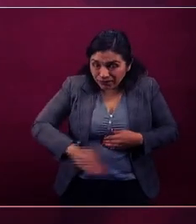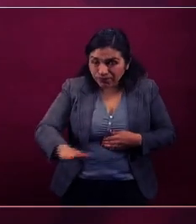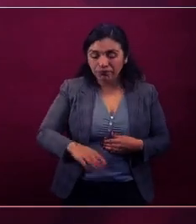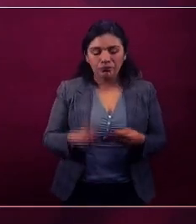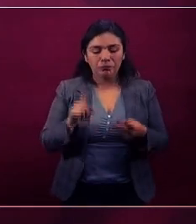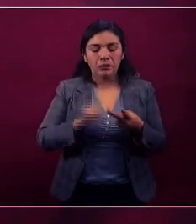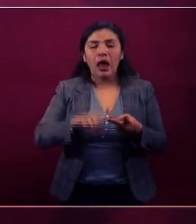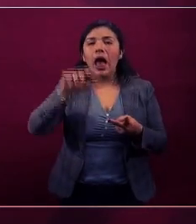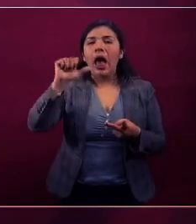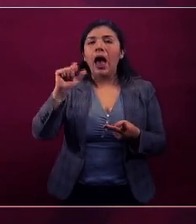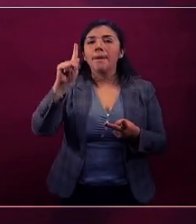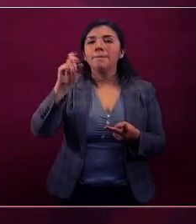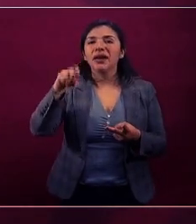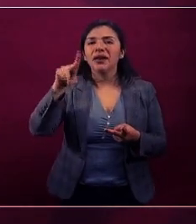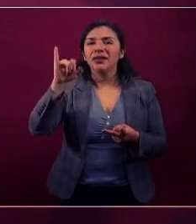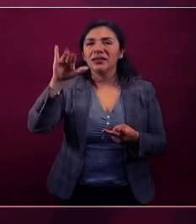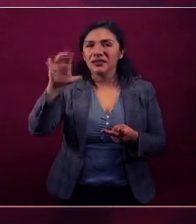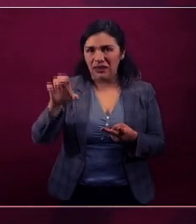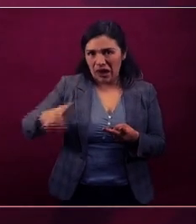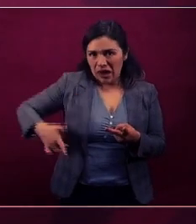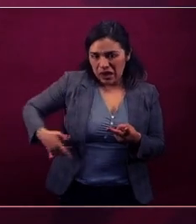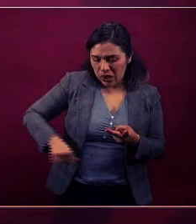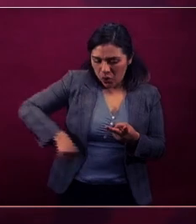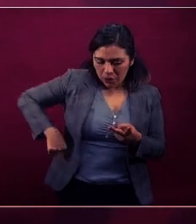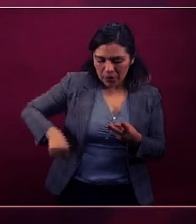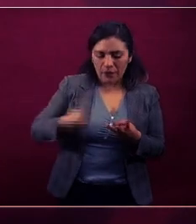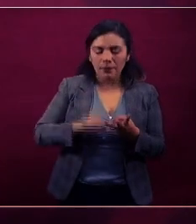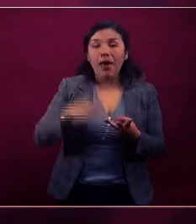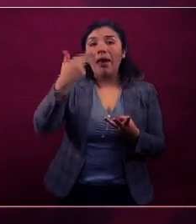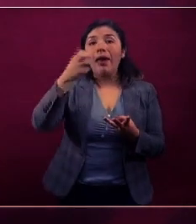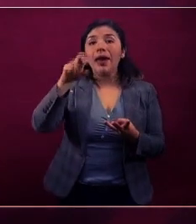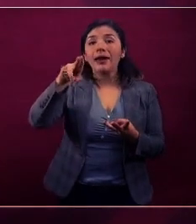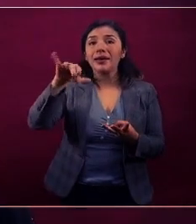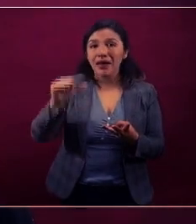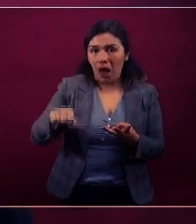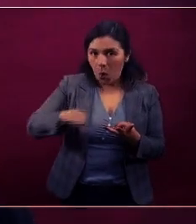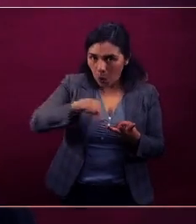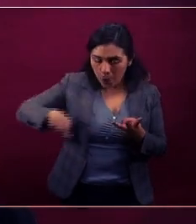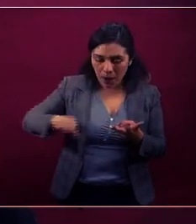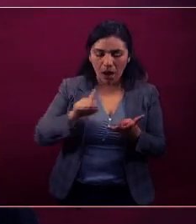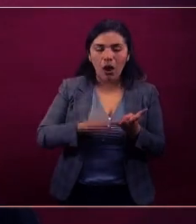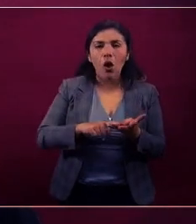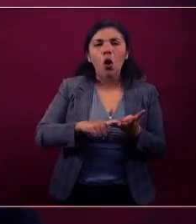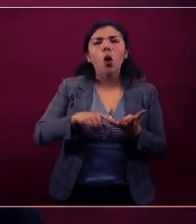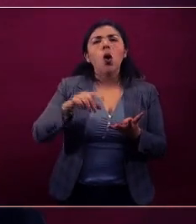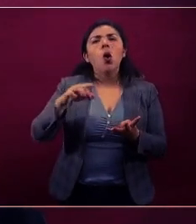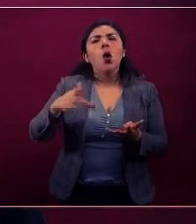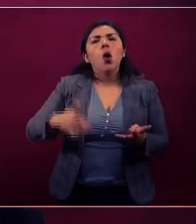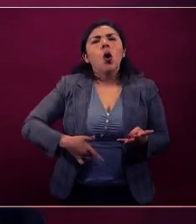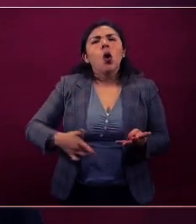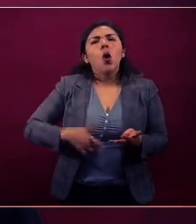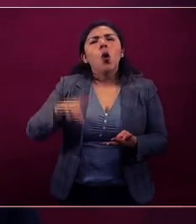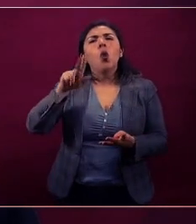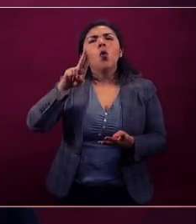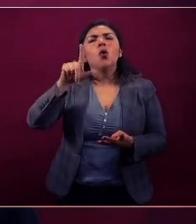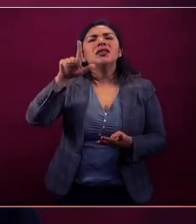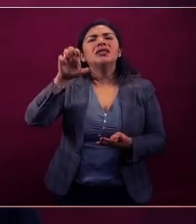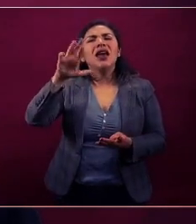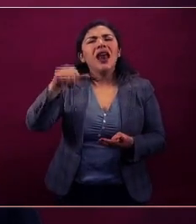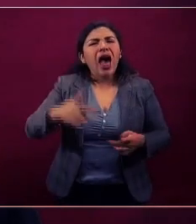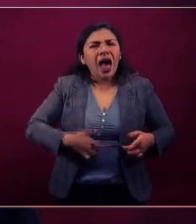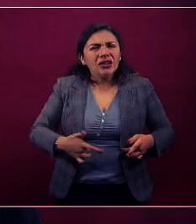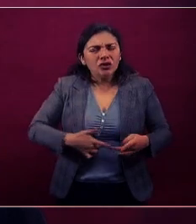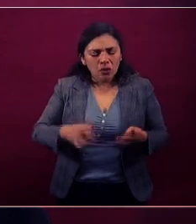apendicitis, hernias, úlceras gástricas y duodenales complicadas, procedimientos de